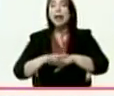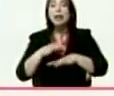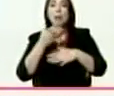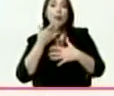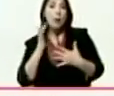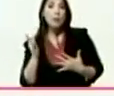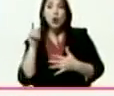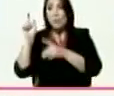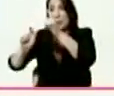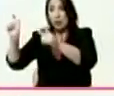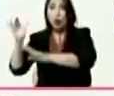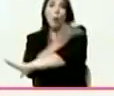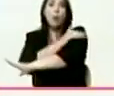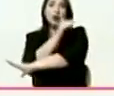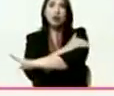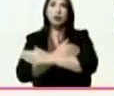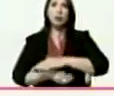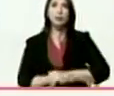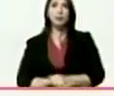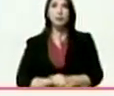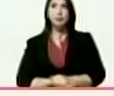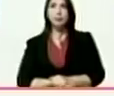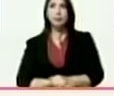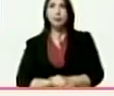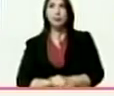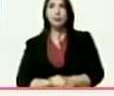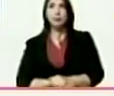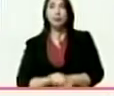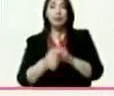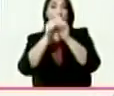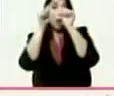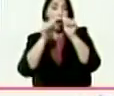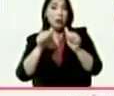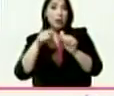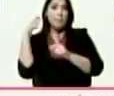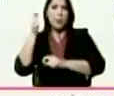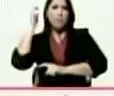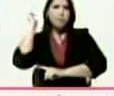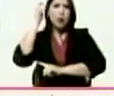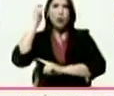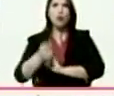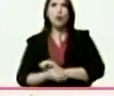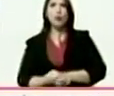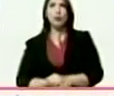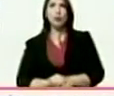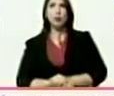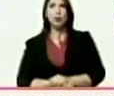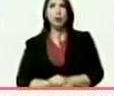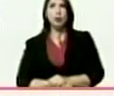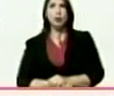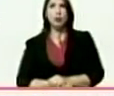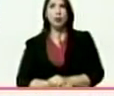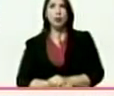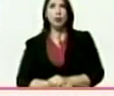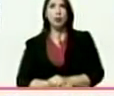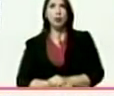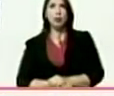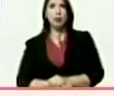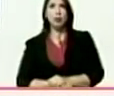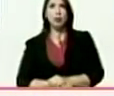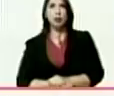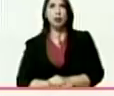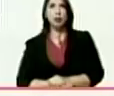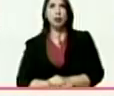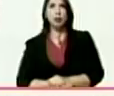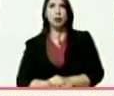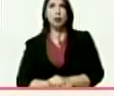gente, por un arte de lo que era esta desestabilización